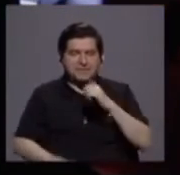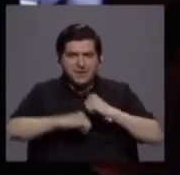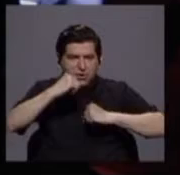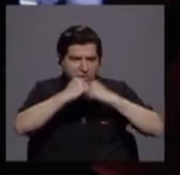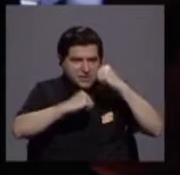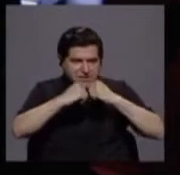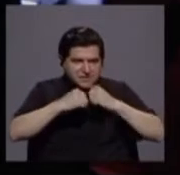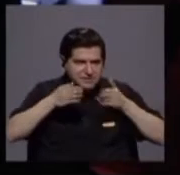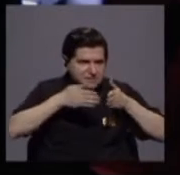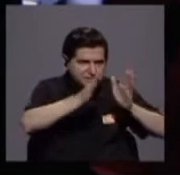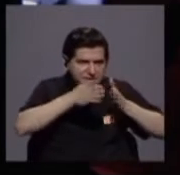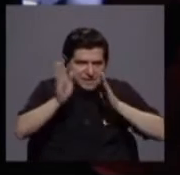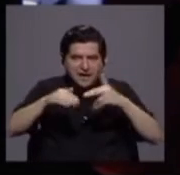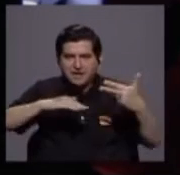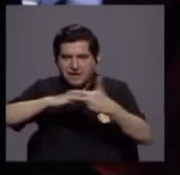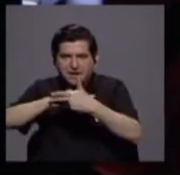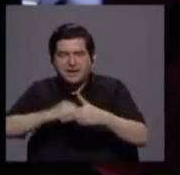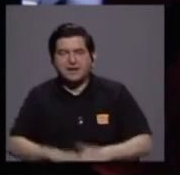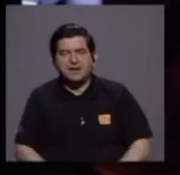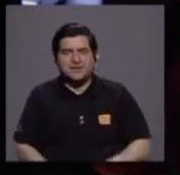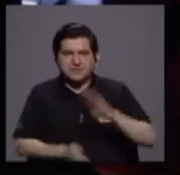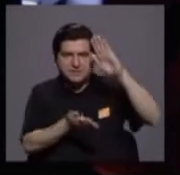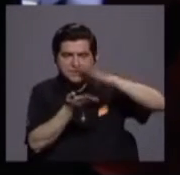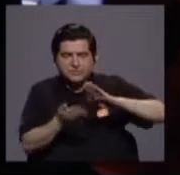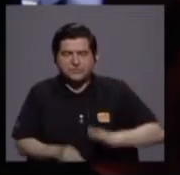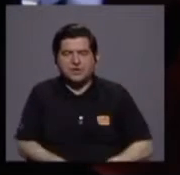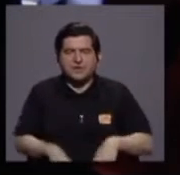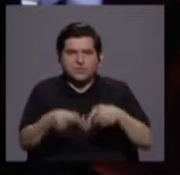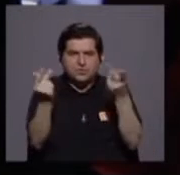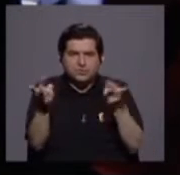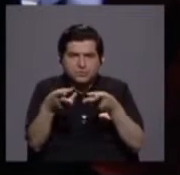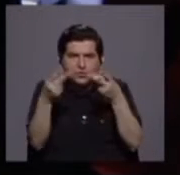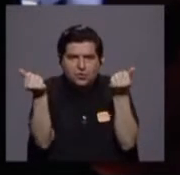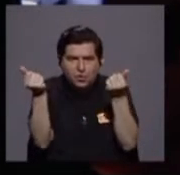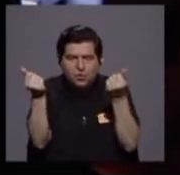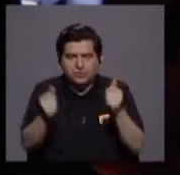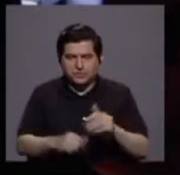infraestructura, reducción de costos por